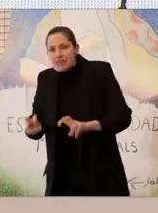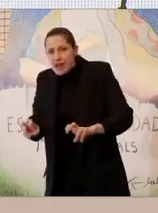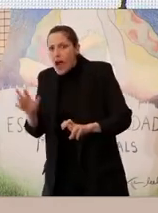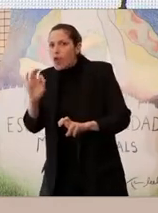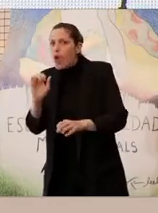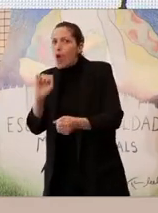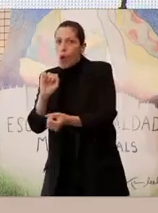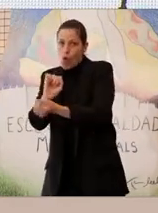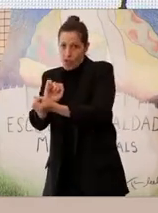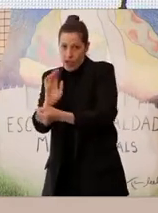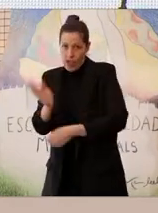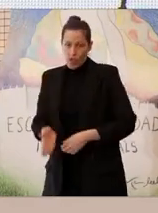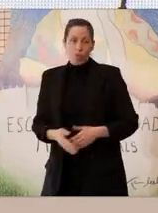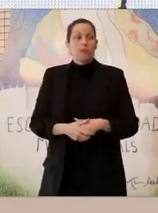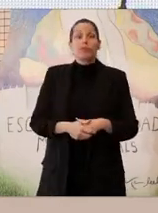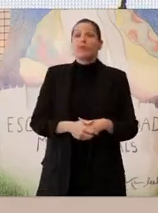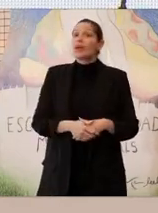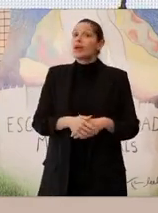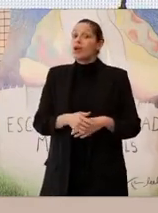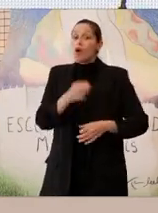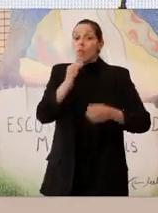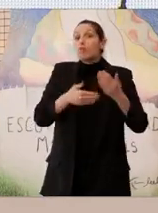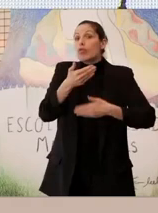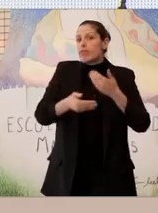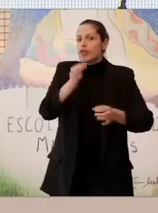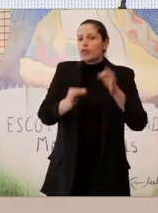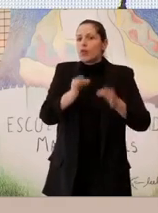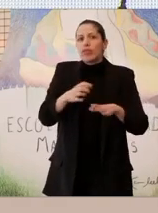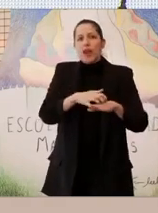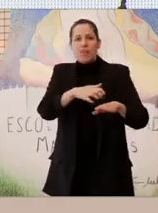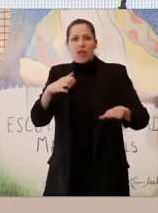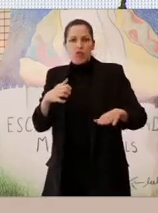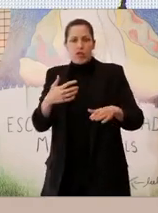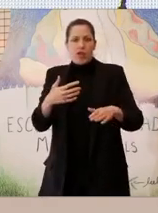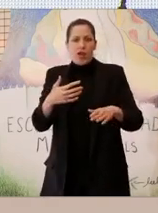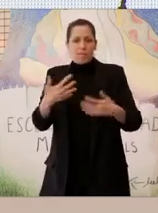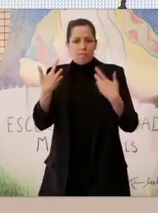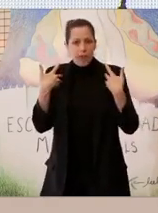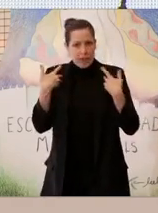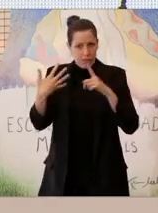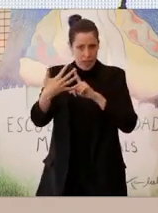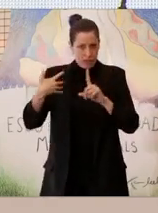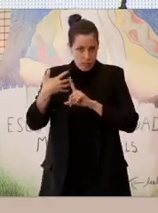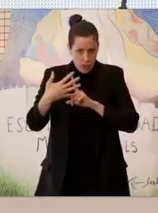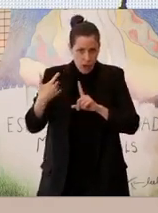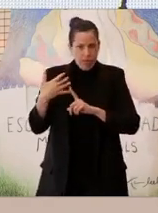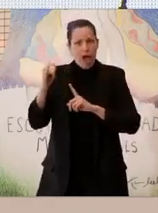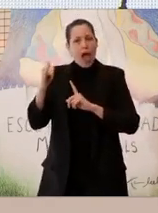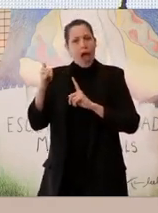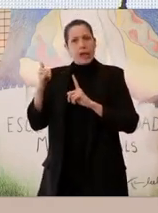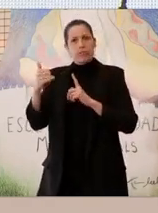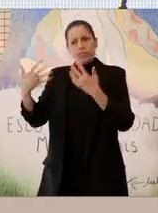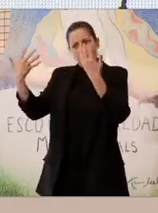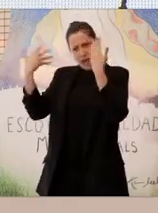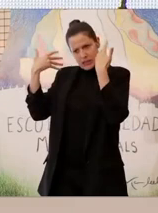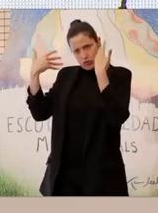procedimiento judicial, la mayoría de las víctimas de violencia de género tienen asesoría jurídica gratuita, además, por lo tanto, tienen